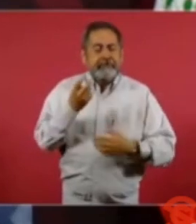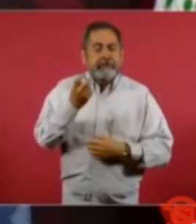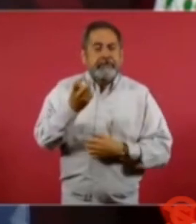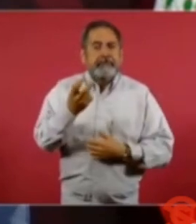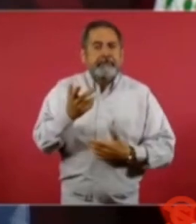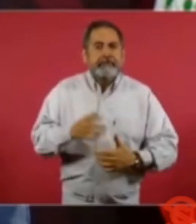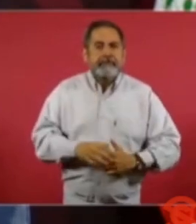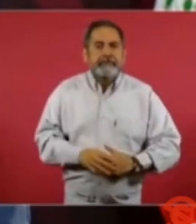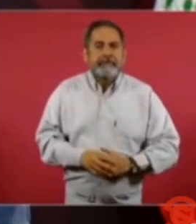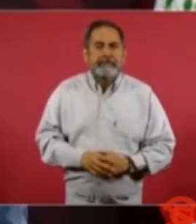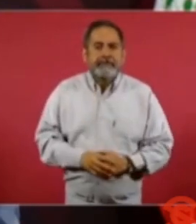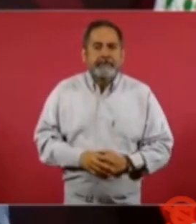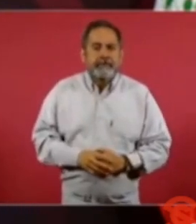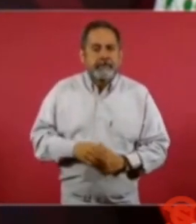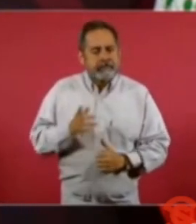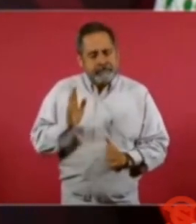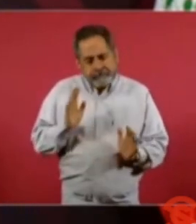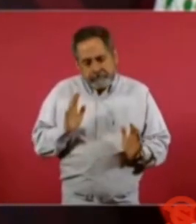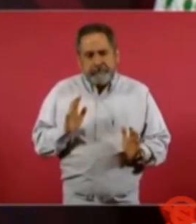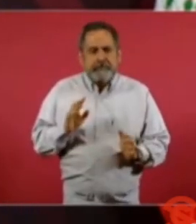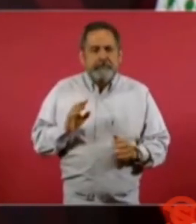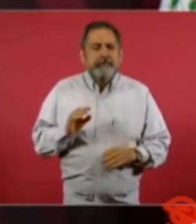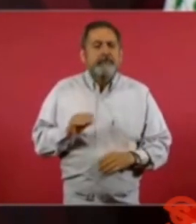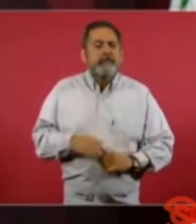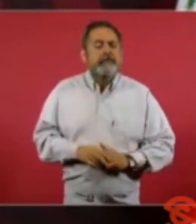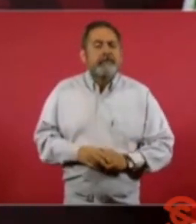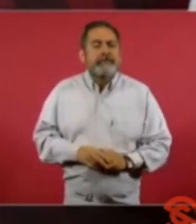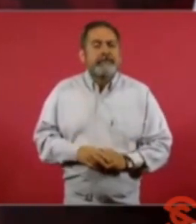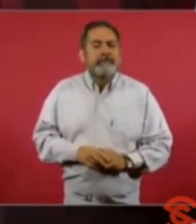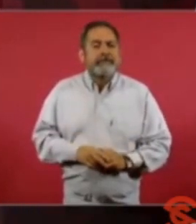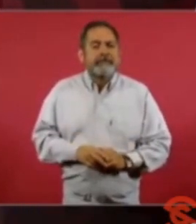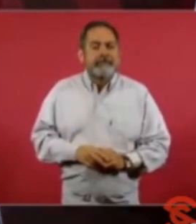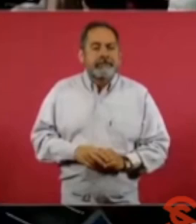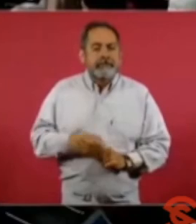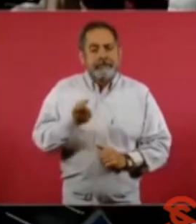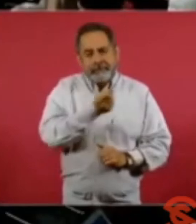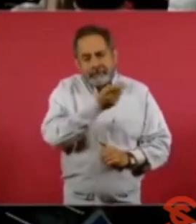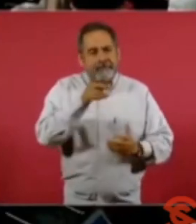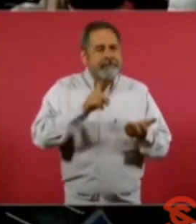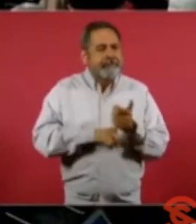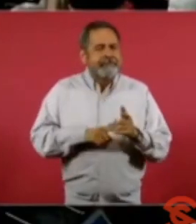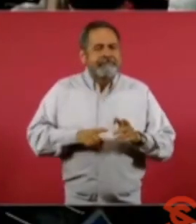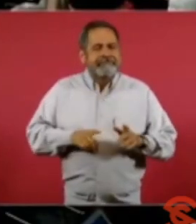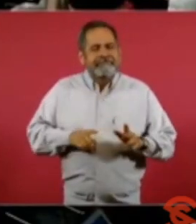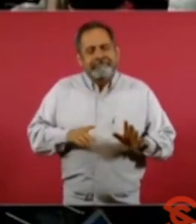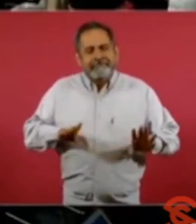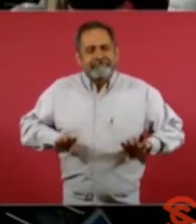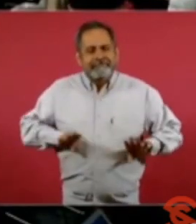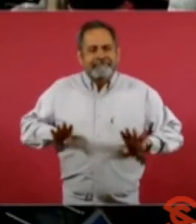embargo no deja de haber actitud